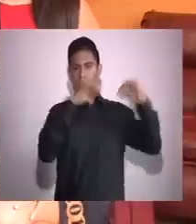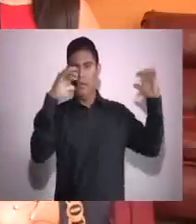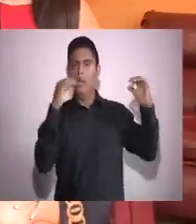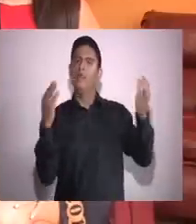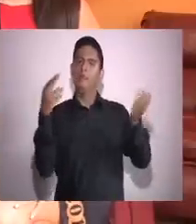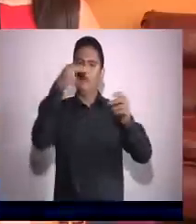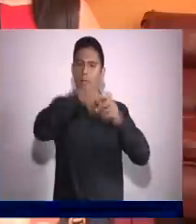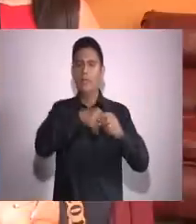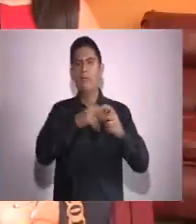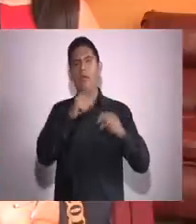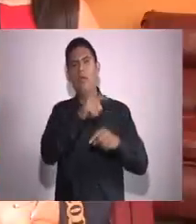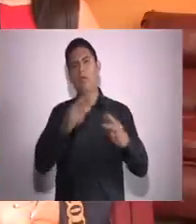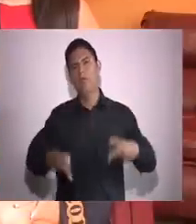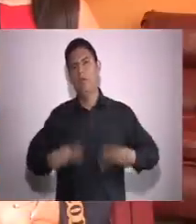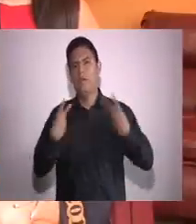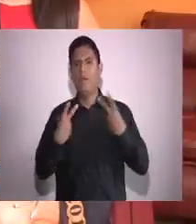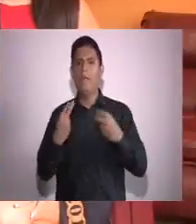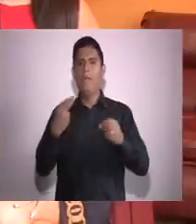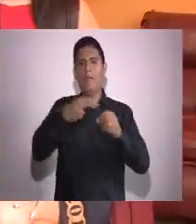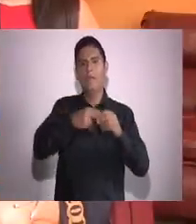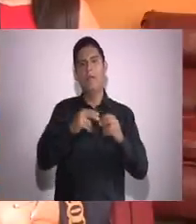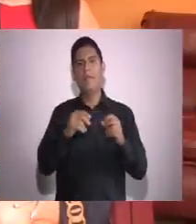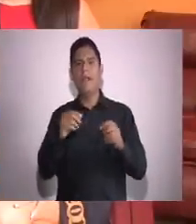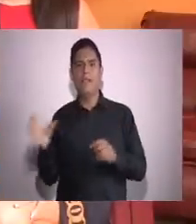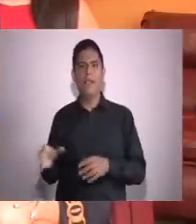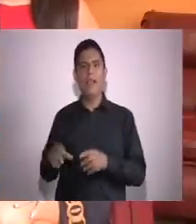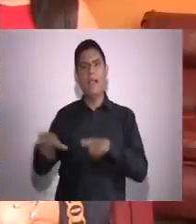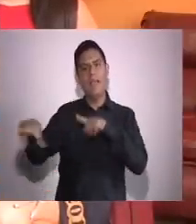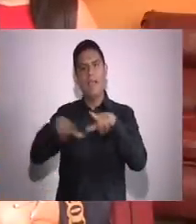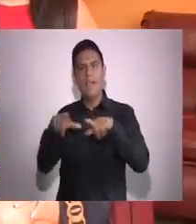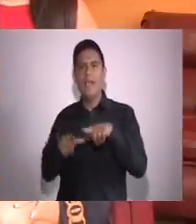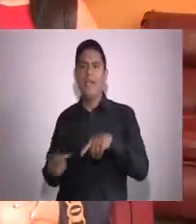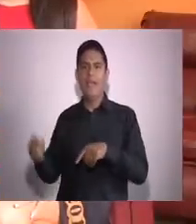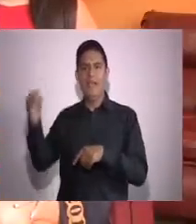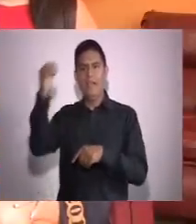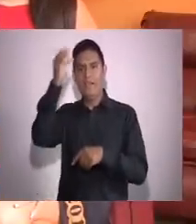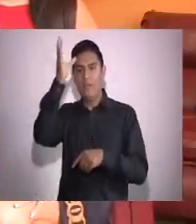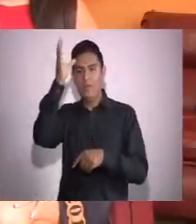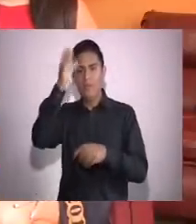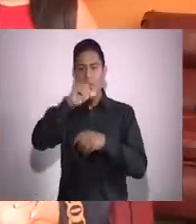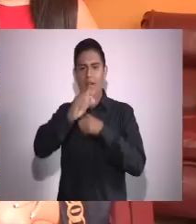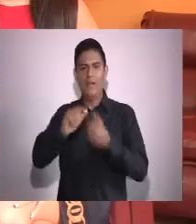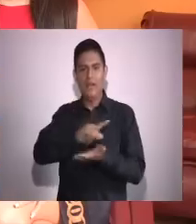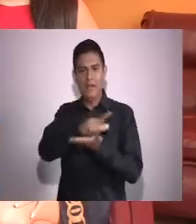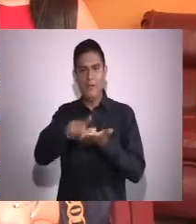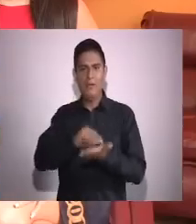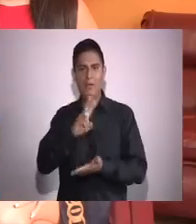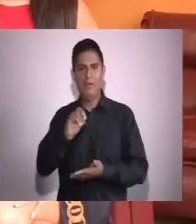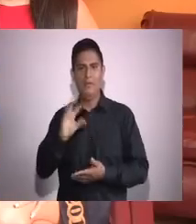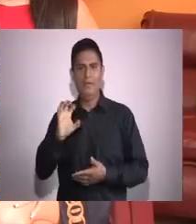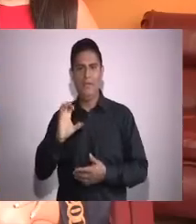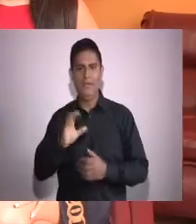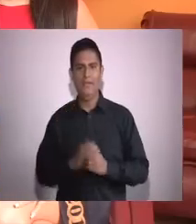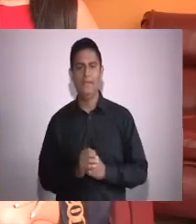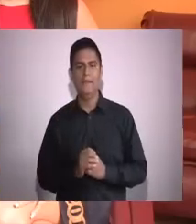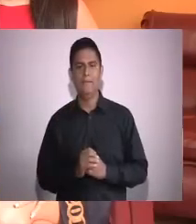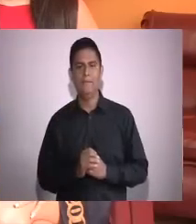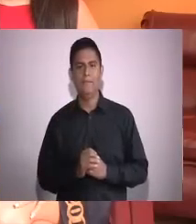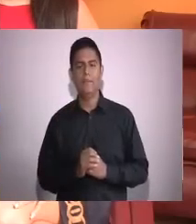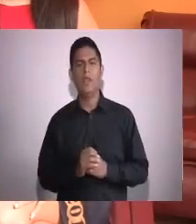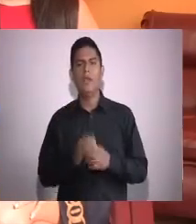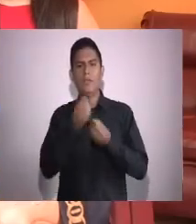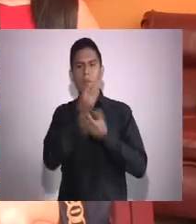vivir, para disfrutar de la elección y coronación Reina Lago Agrio 2015. Y nos